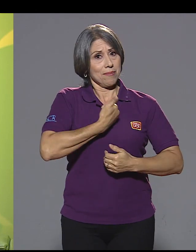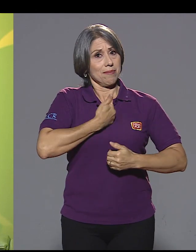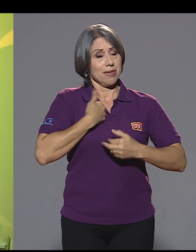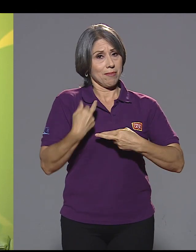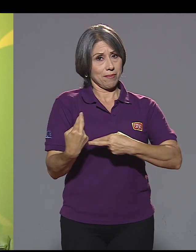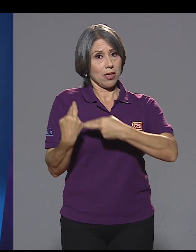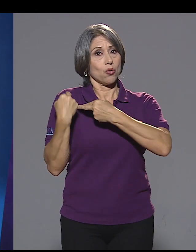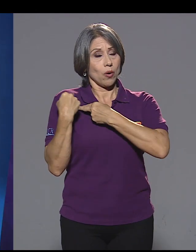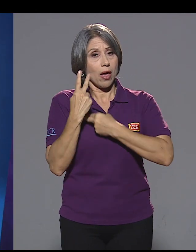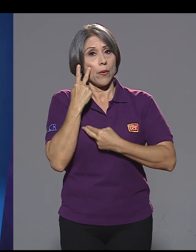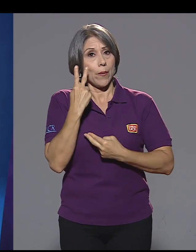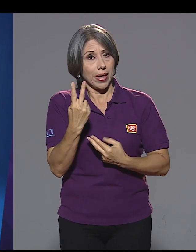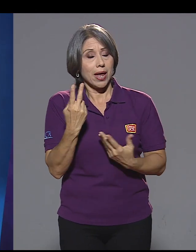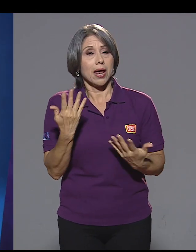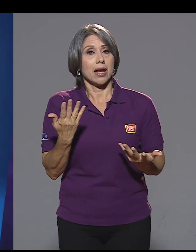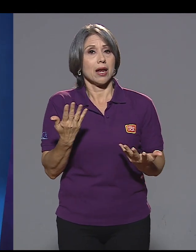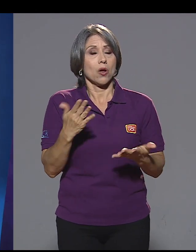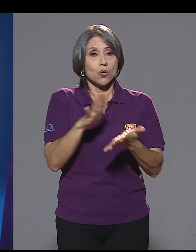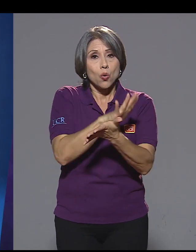la comisión ver